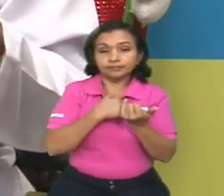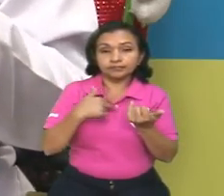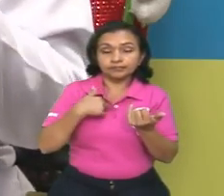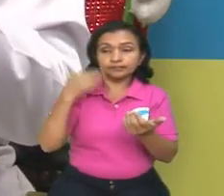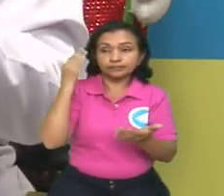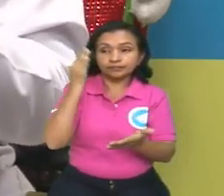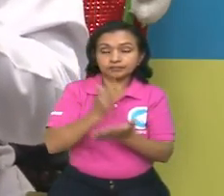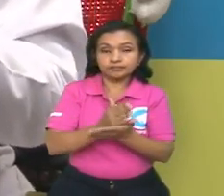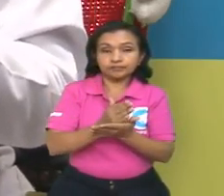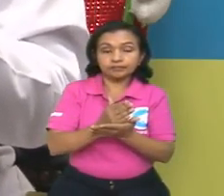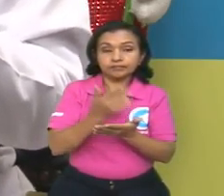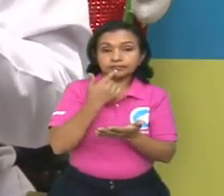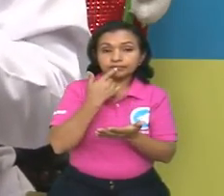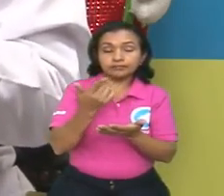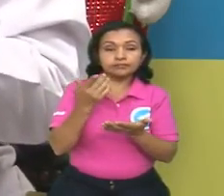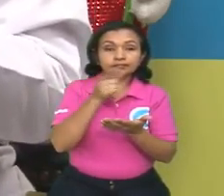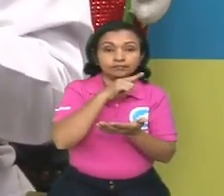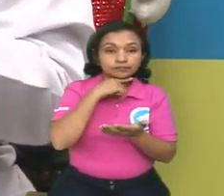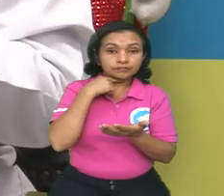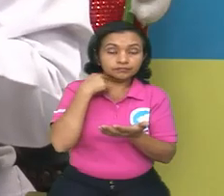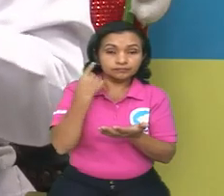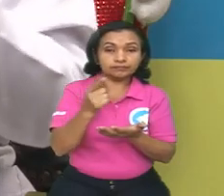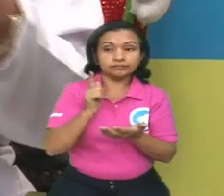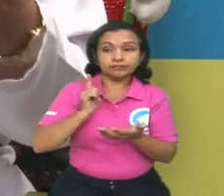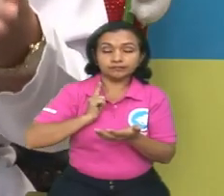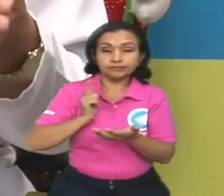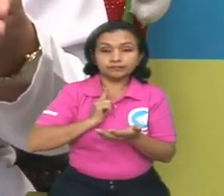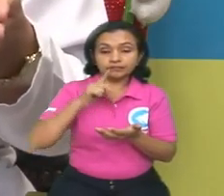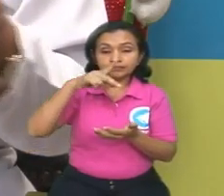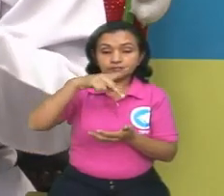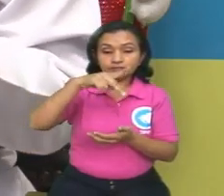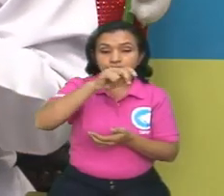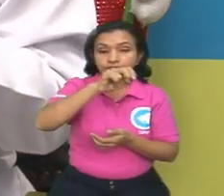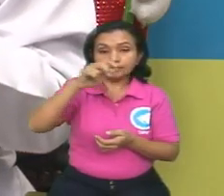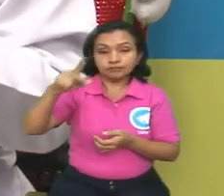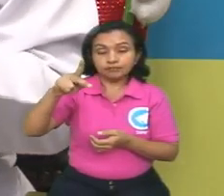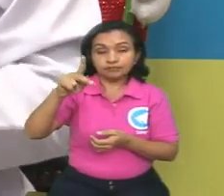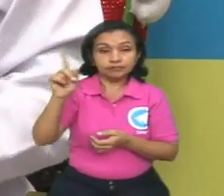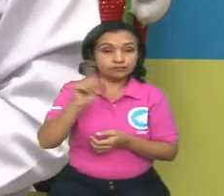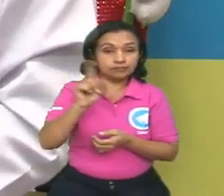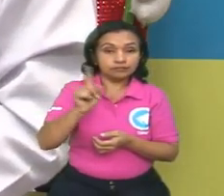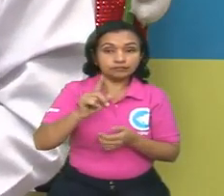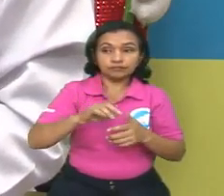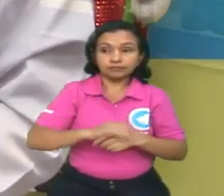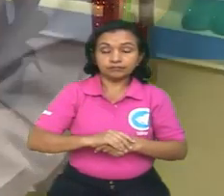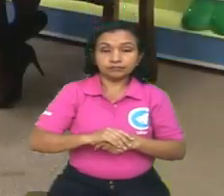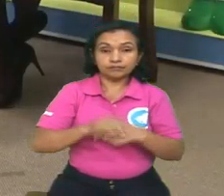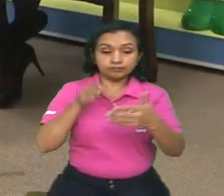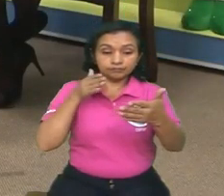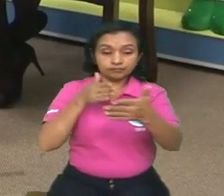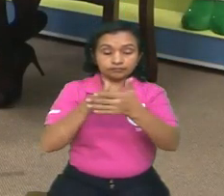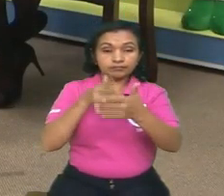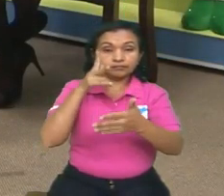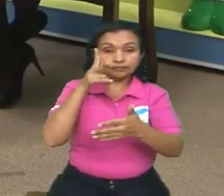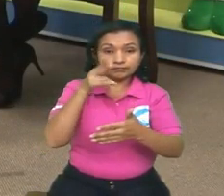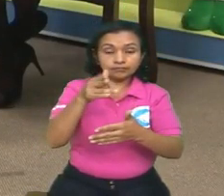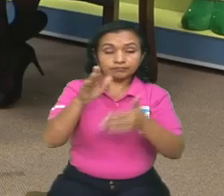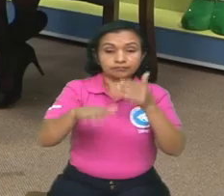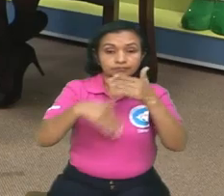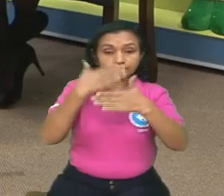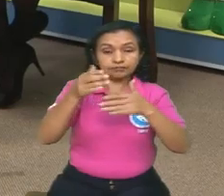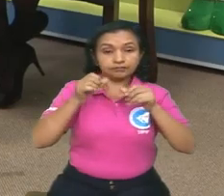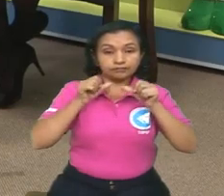y calificar que si realmente coinciden con el Papanicolaou o no. Ok, doctora, nos vamos a una pausa. Okay. Cuando